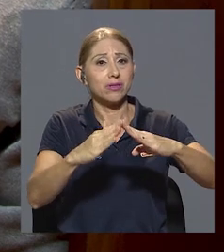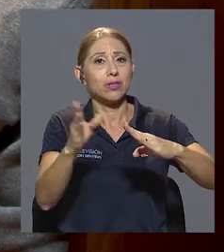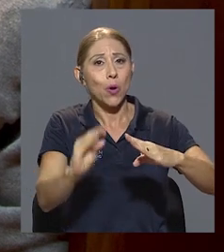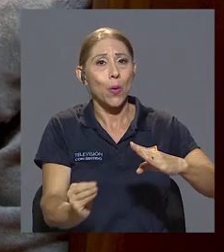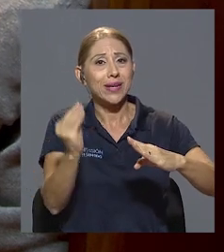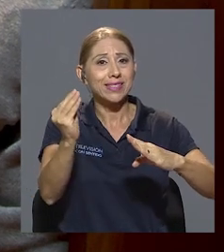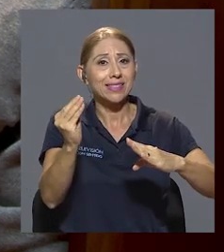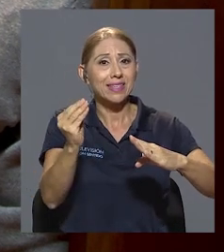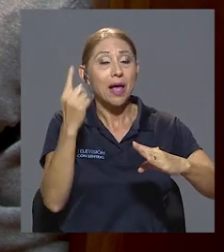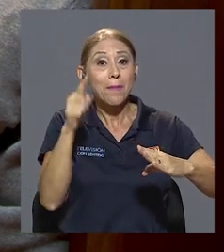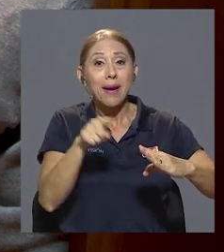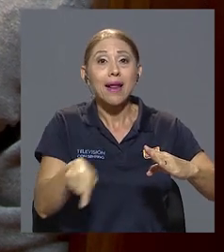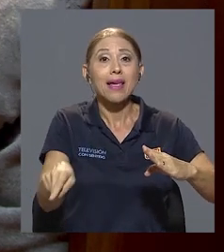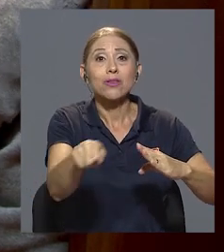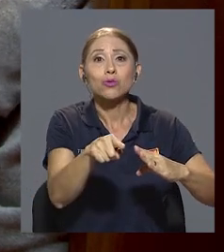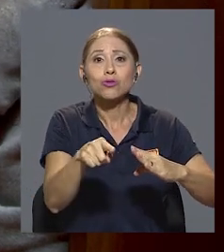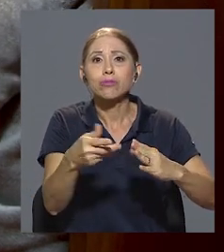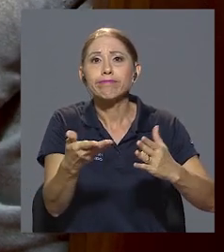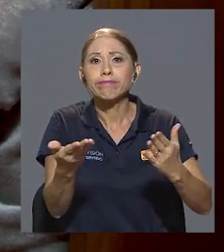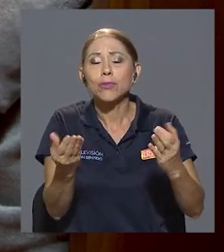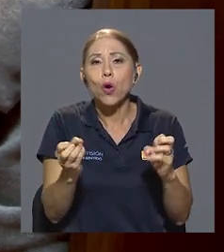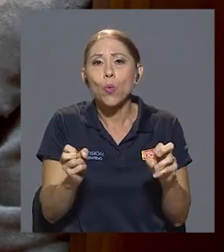personas jóvenes para que en las oportunidades son